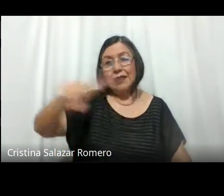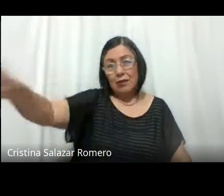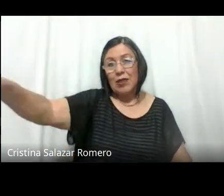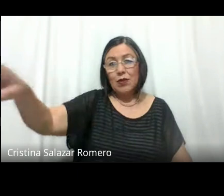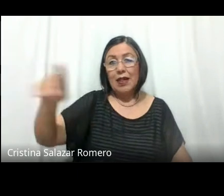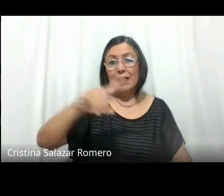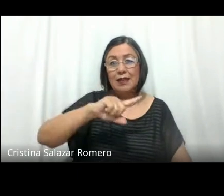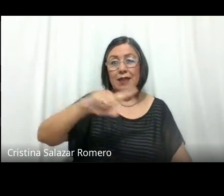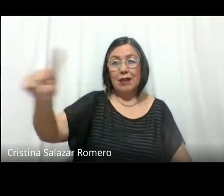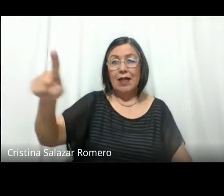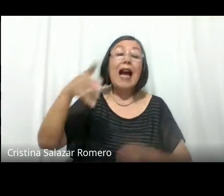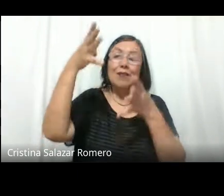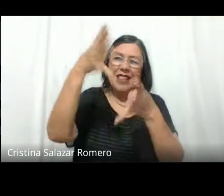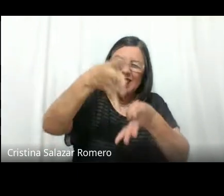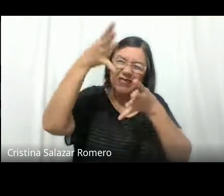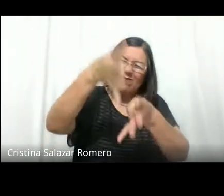esta es una sola,